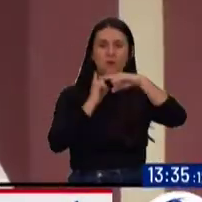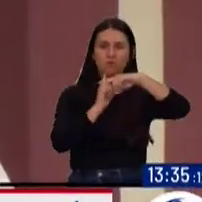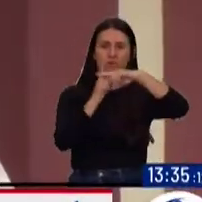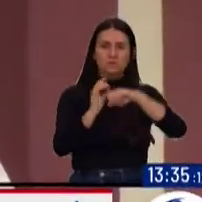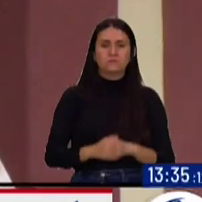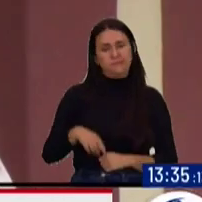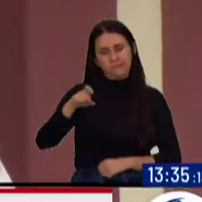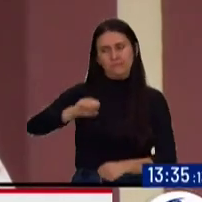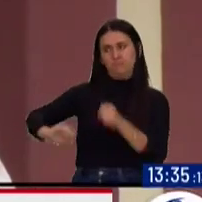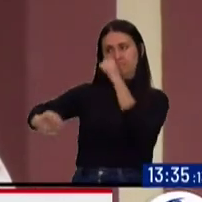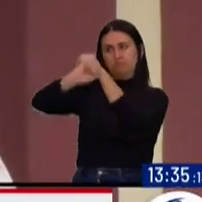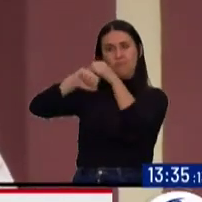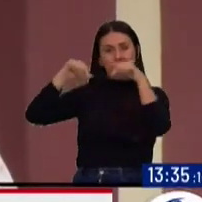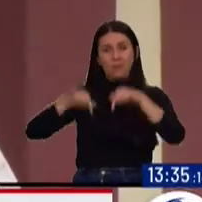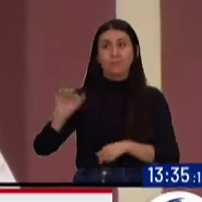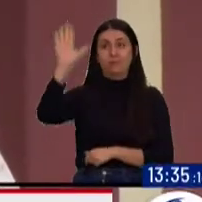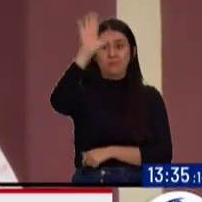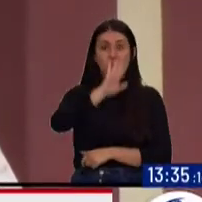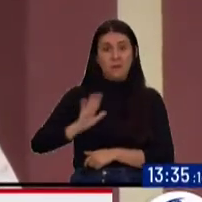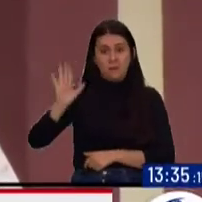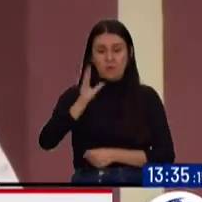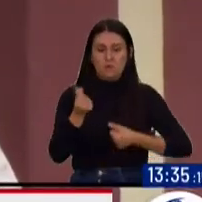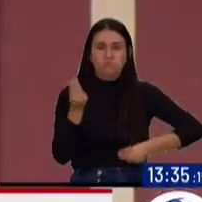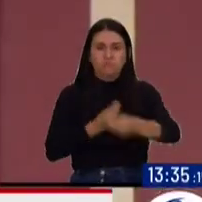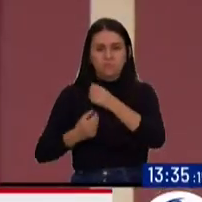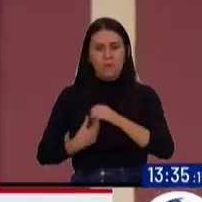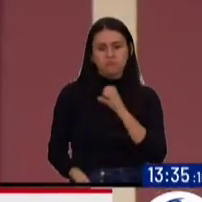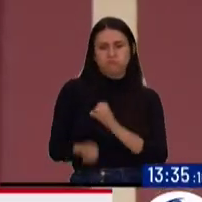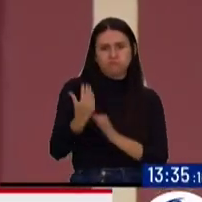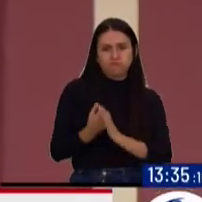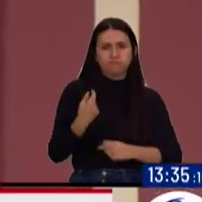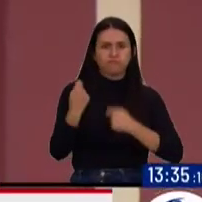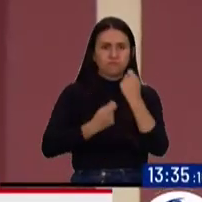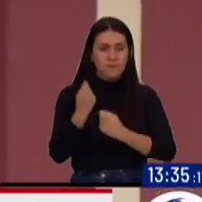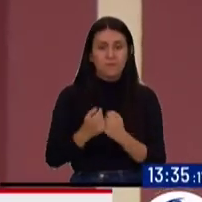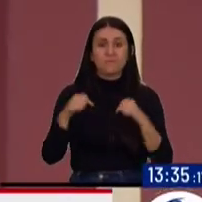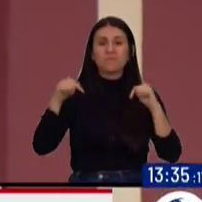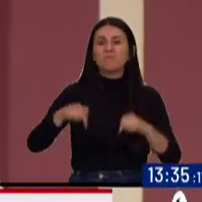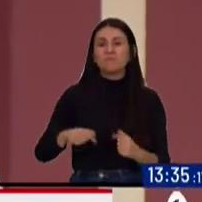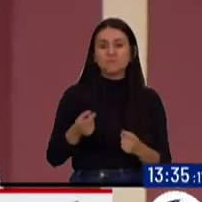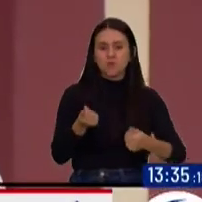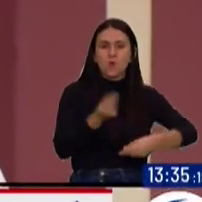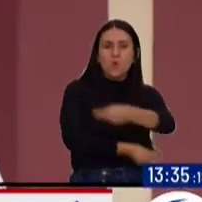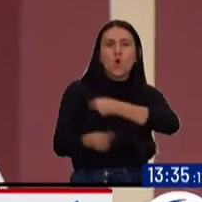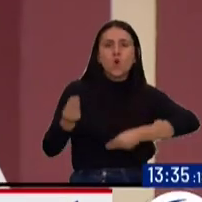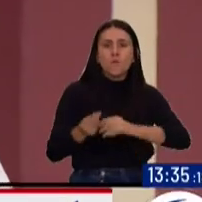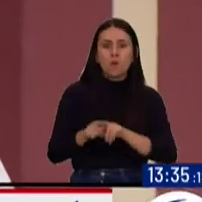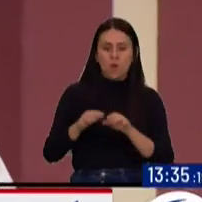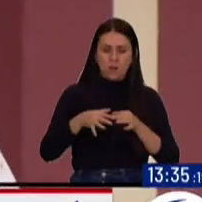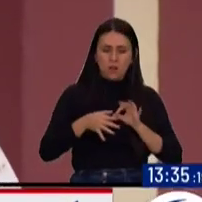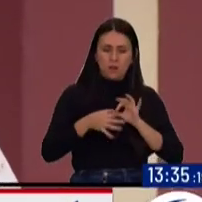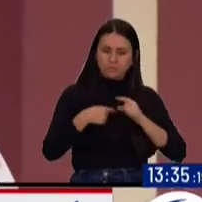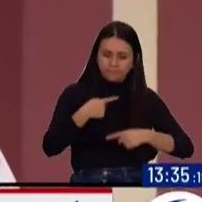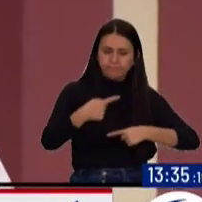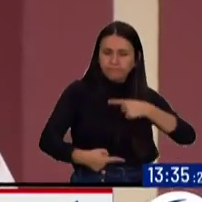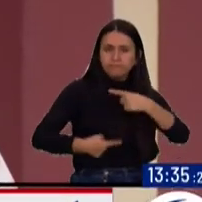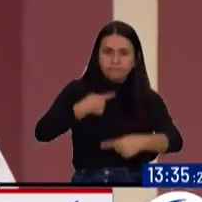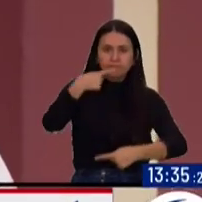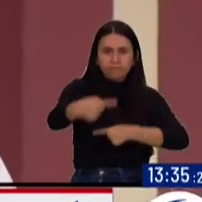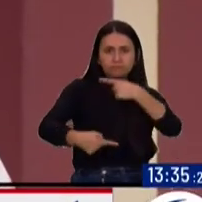dinamizar la economía en el departamento y que haya productividad. Carecemos de ciclos económicos continuos o que